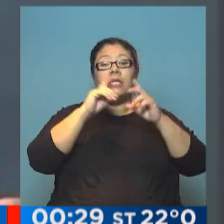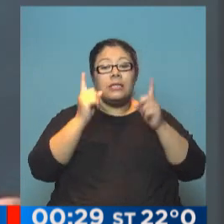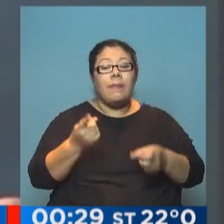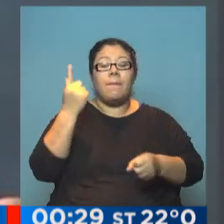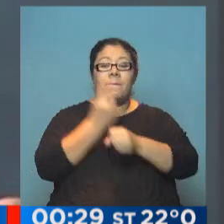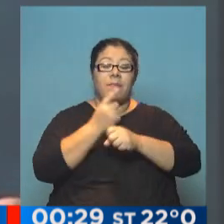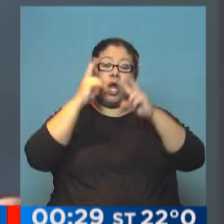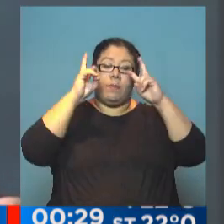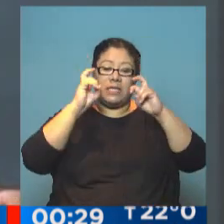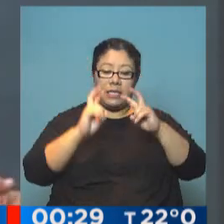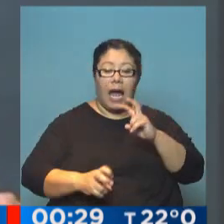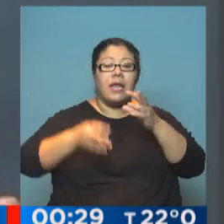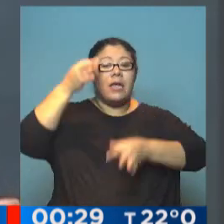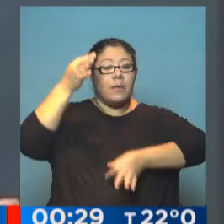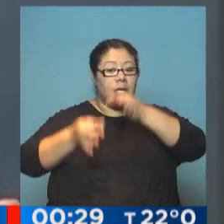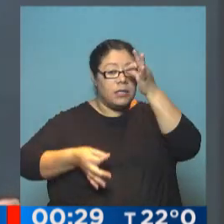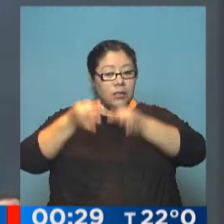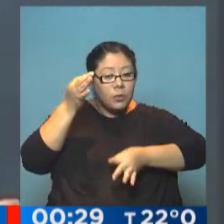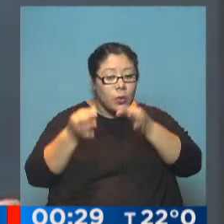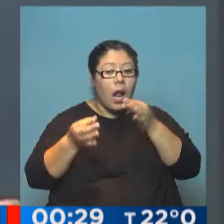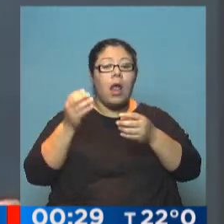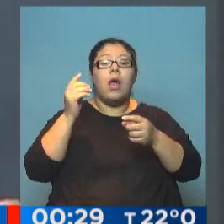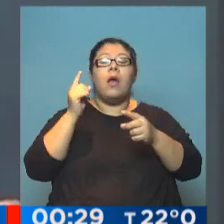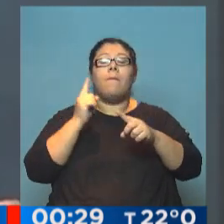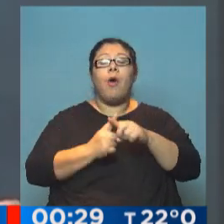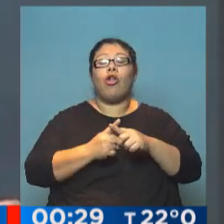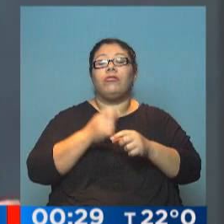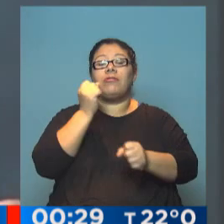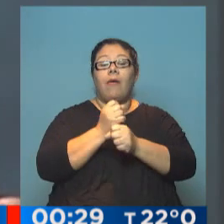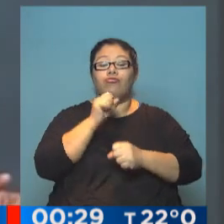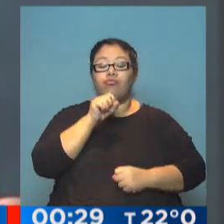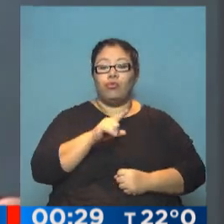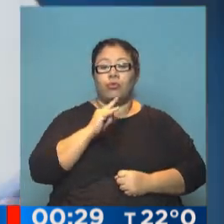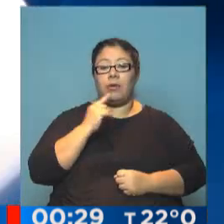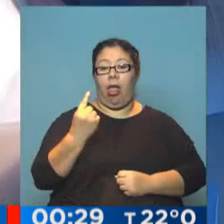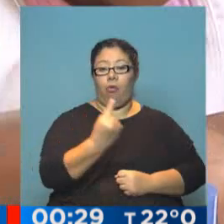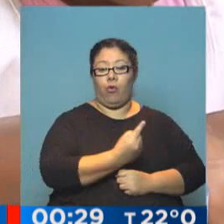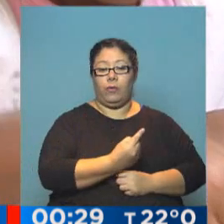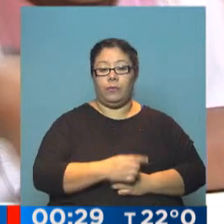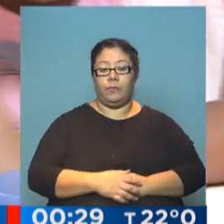que corresponde en el marco de las distintas tareas que desarrollan.